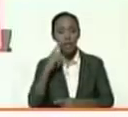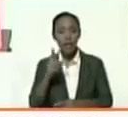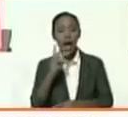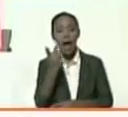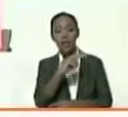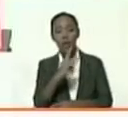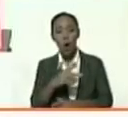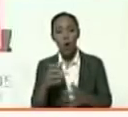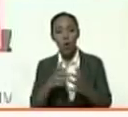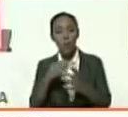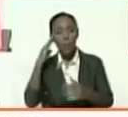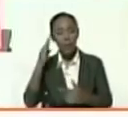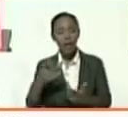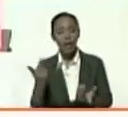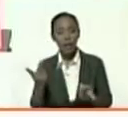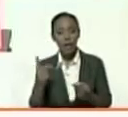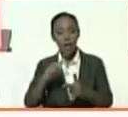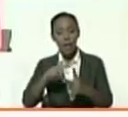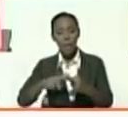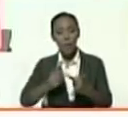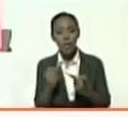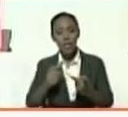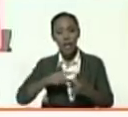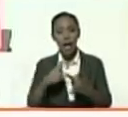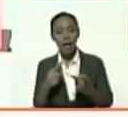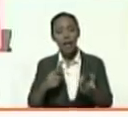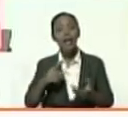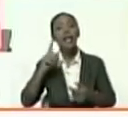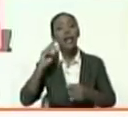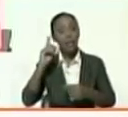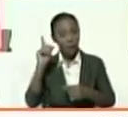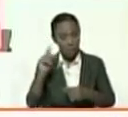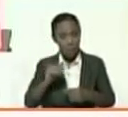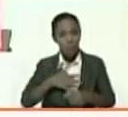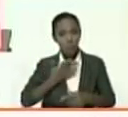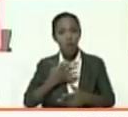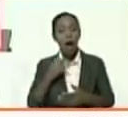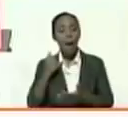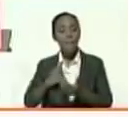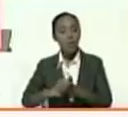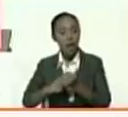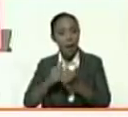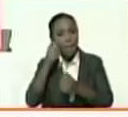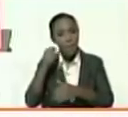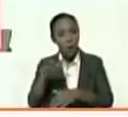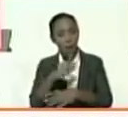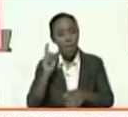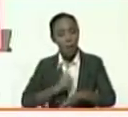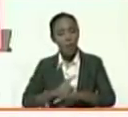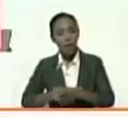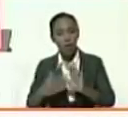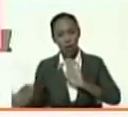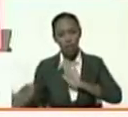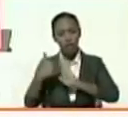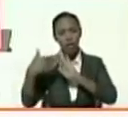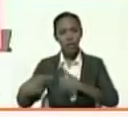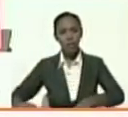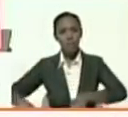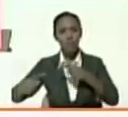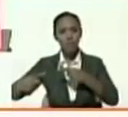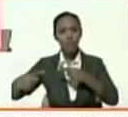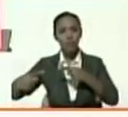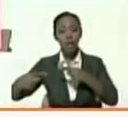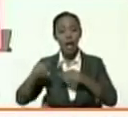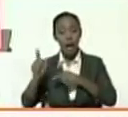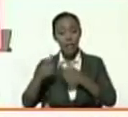Armada que en verdad van a salir a apoyar al pueblo en un momento de confrontación. Esa película